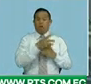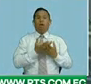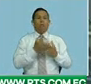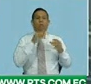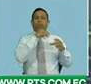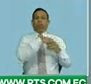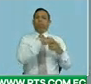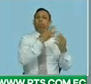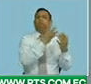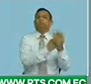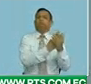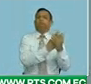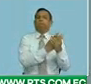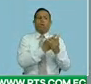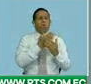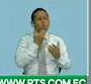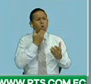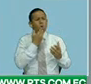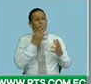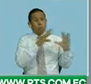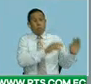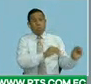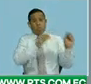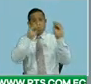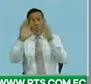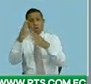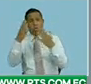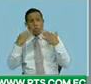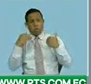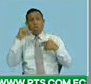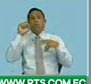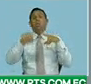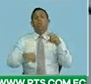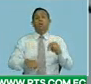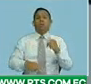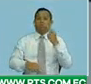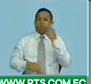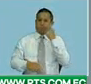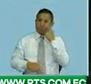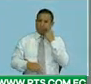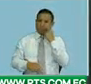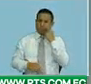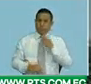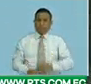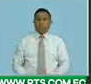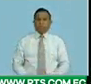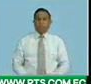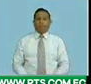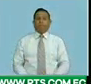las próximas horas. En sendas circunstancias, informó Jorge Escobar.